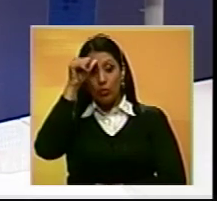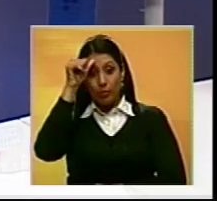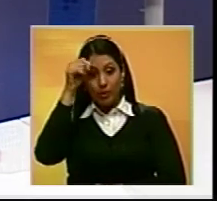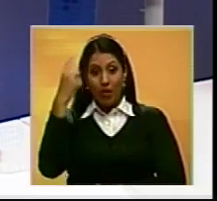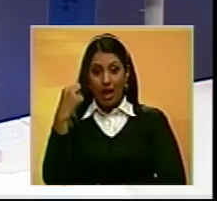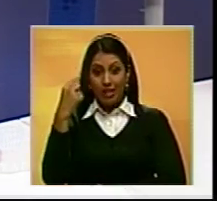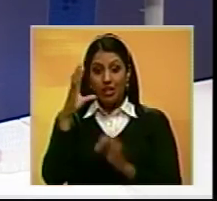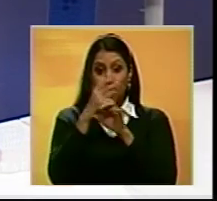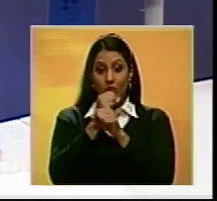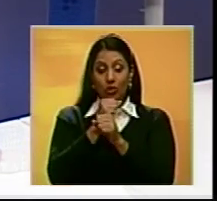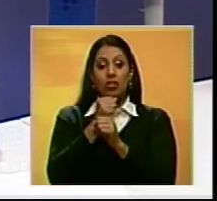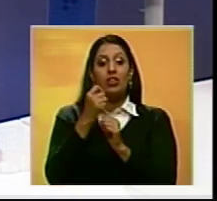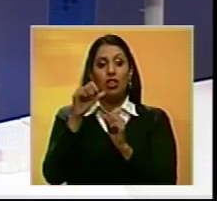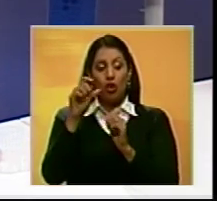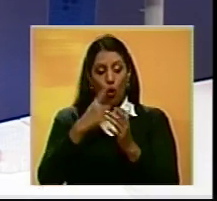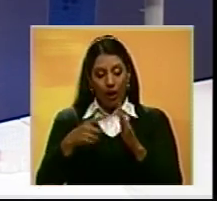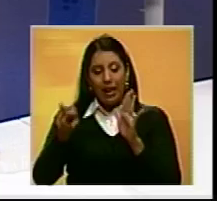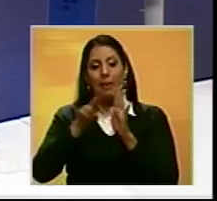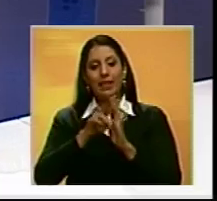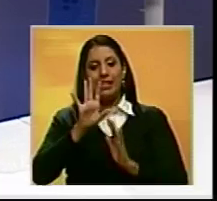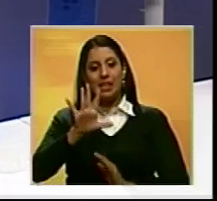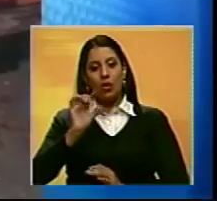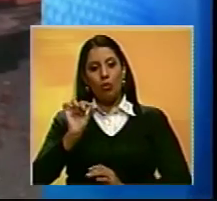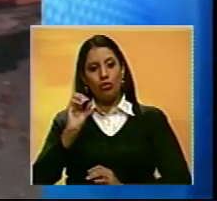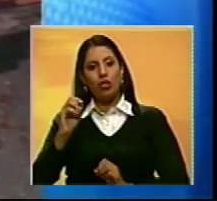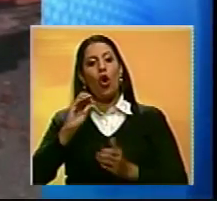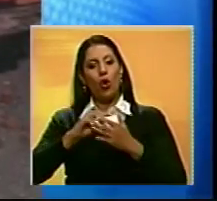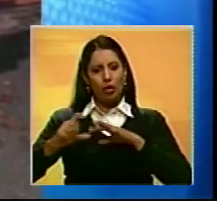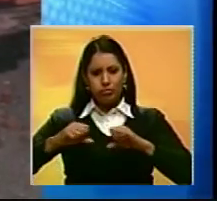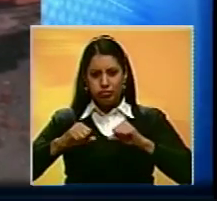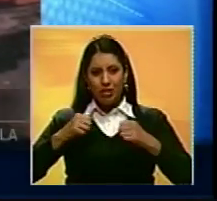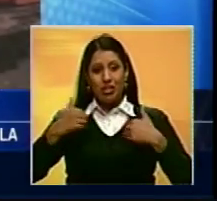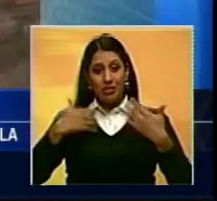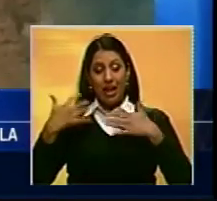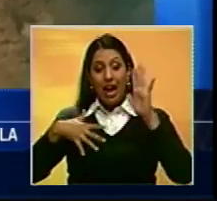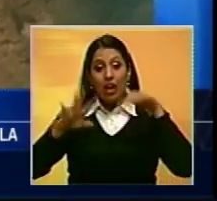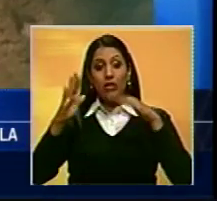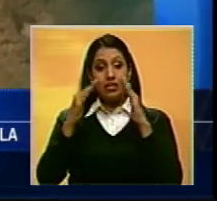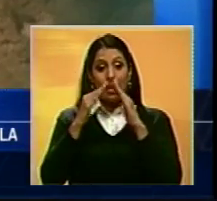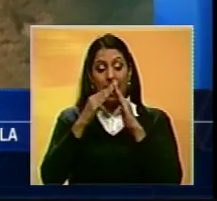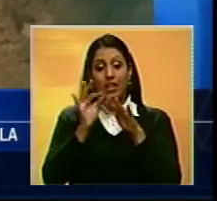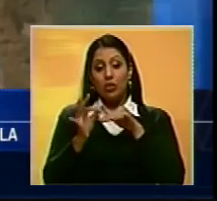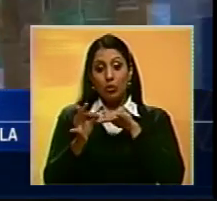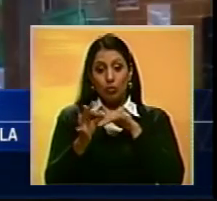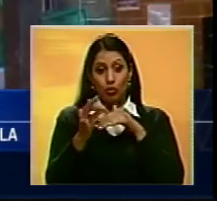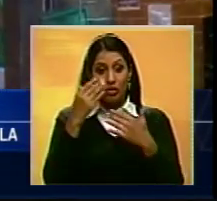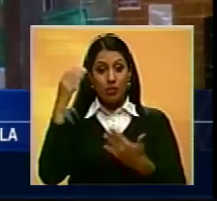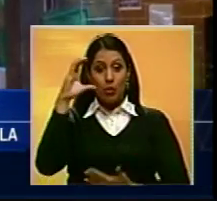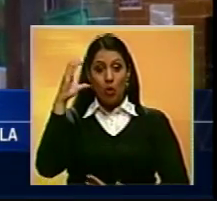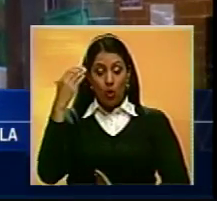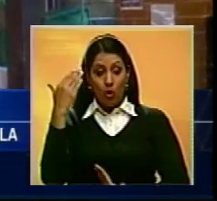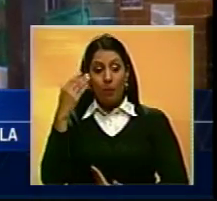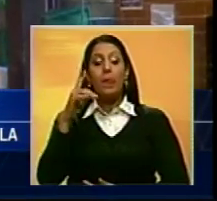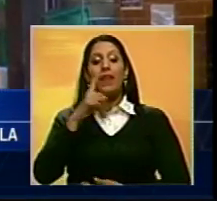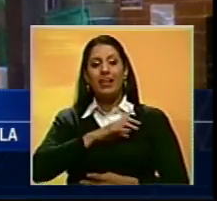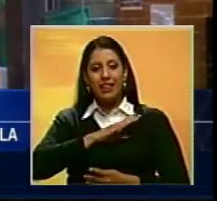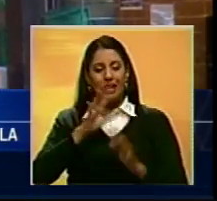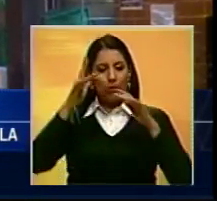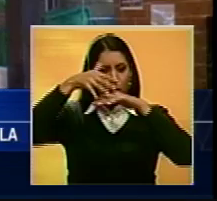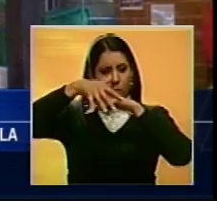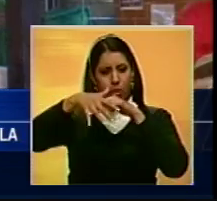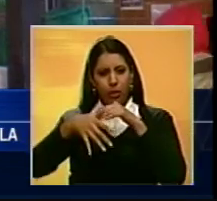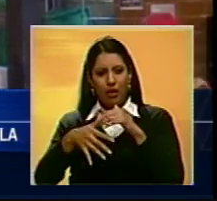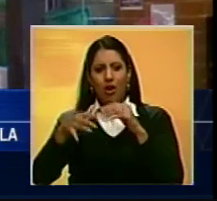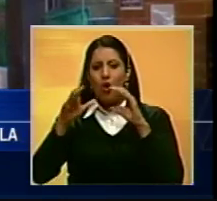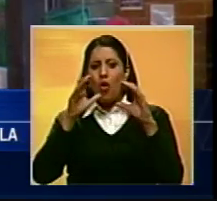su réplica de magnitud 5.0. Los temblores afectaron 14 viviendas en el municipio de Colombia y produjeron un derrumbe que lo